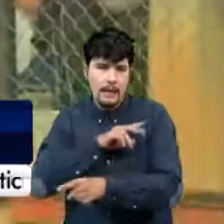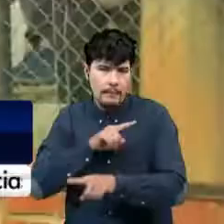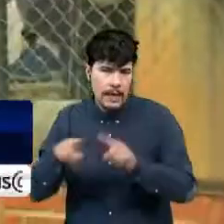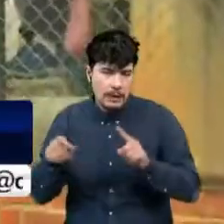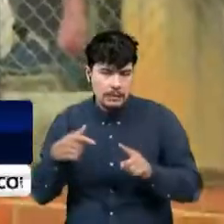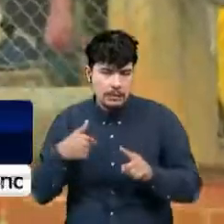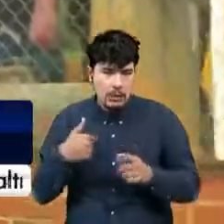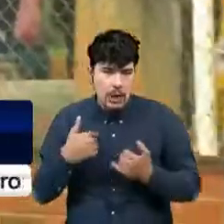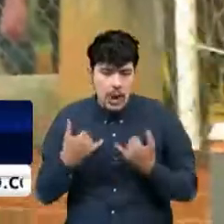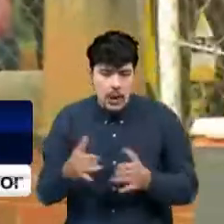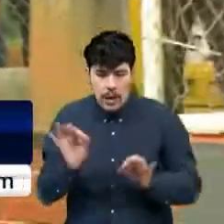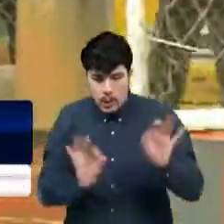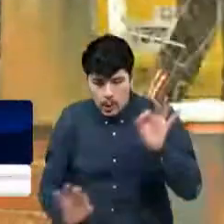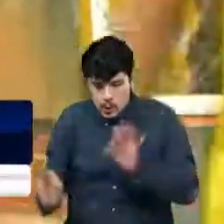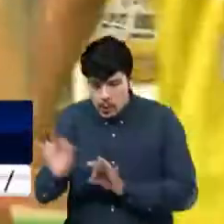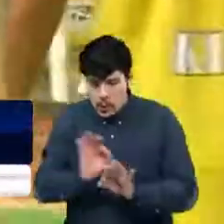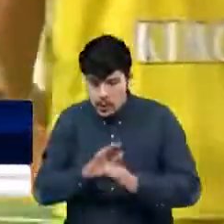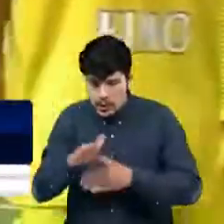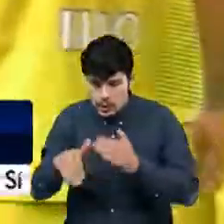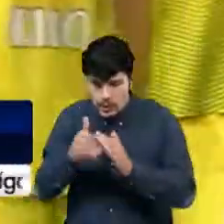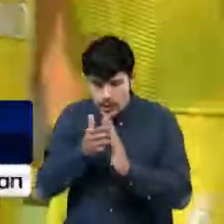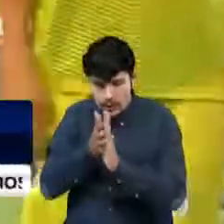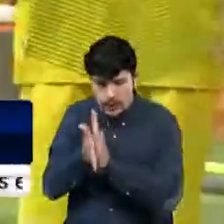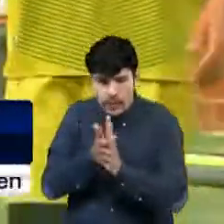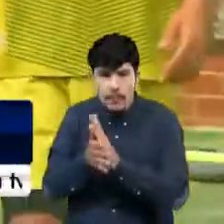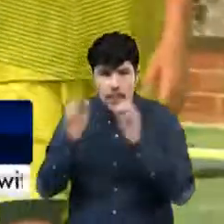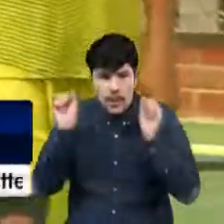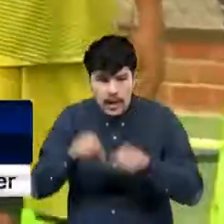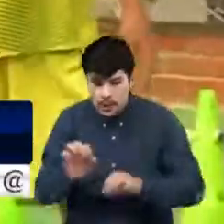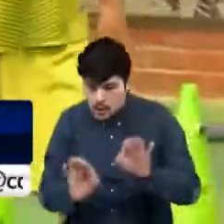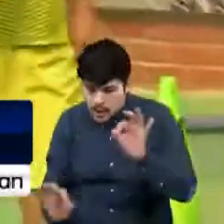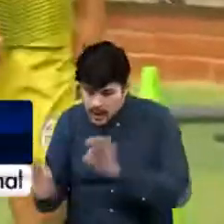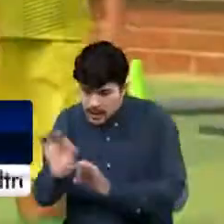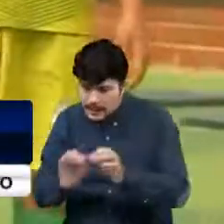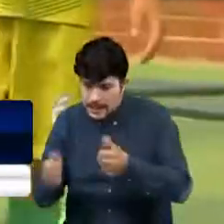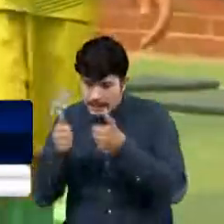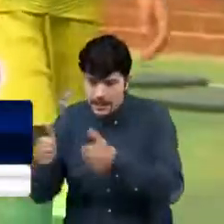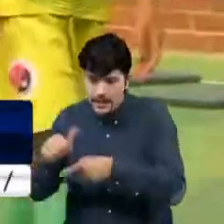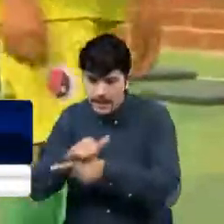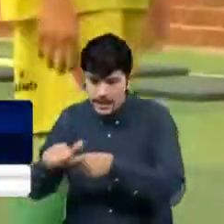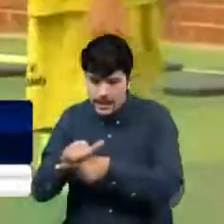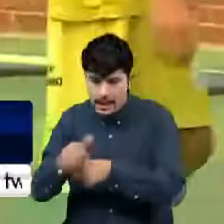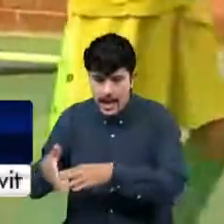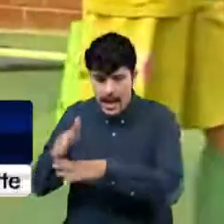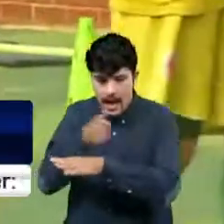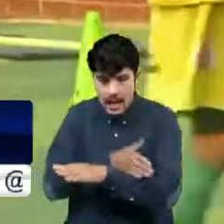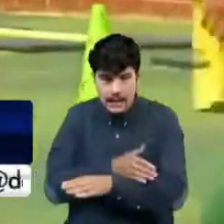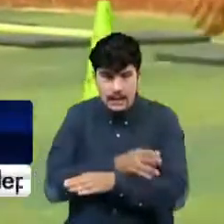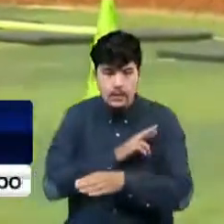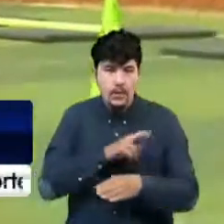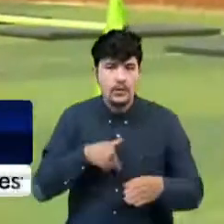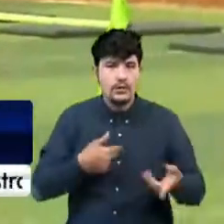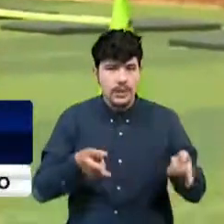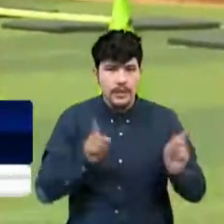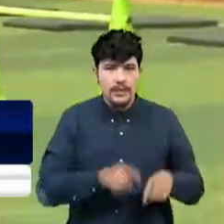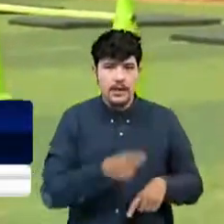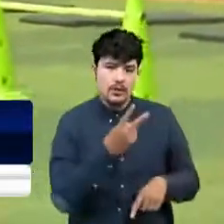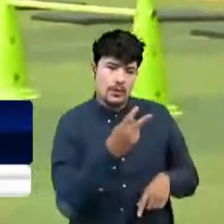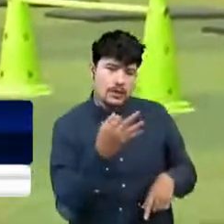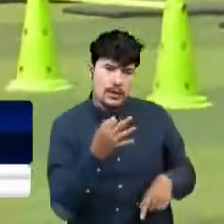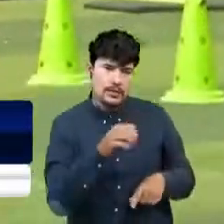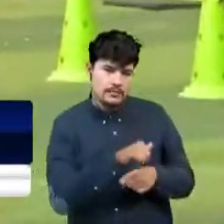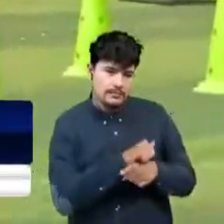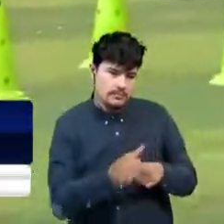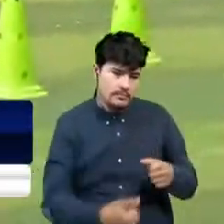lógicos y necesarios para una que sea una buena pretemporada necesito también dos o tres partidos amistosos para que el